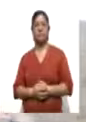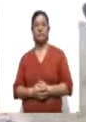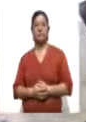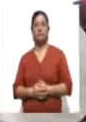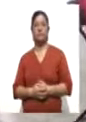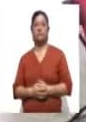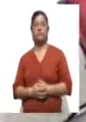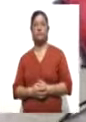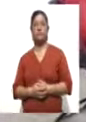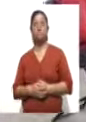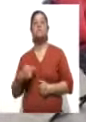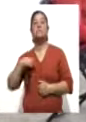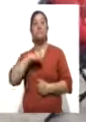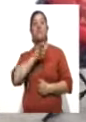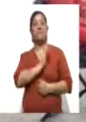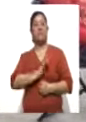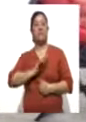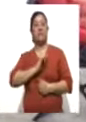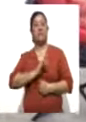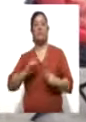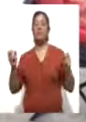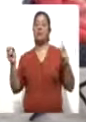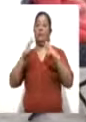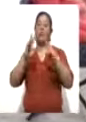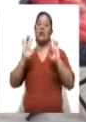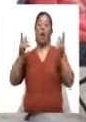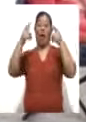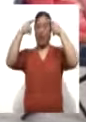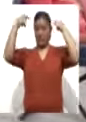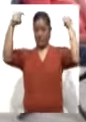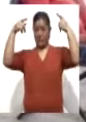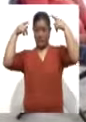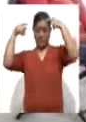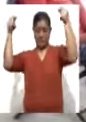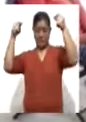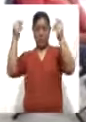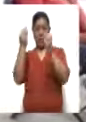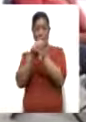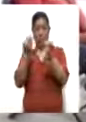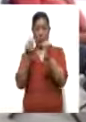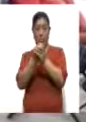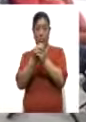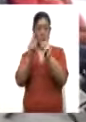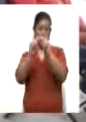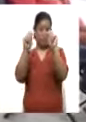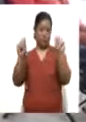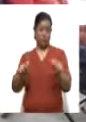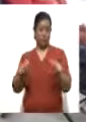y estaremos felices de vernos aquí para la graduación del curso, ver